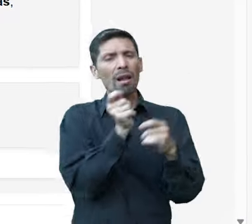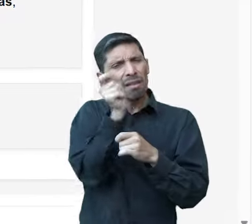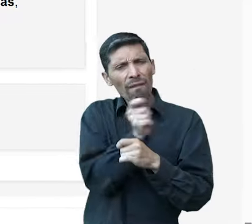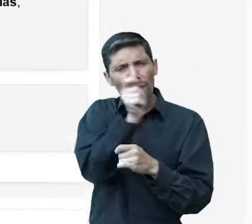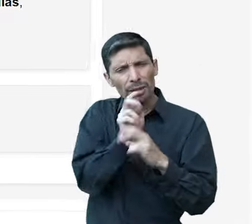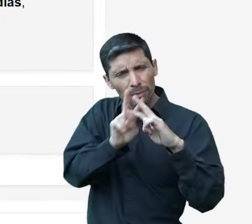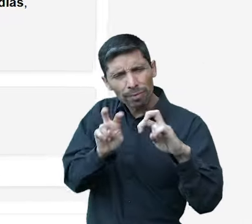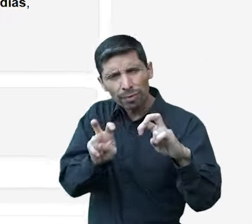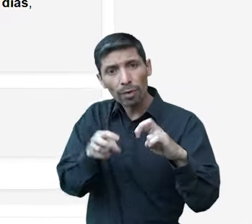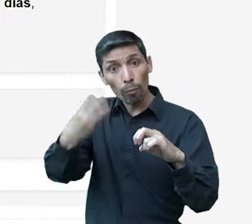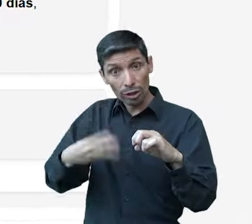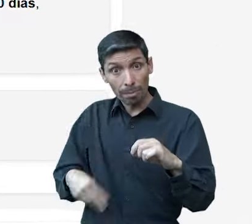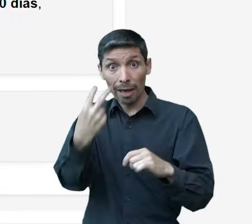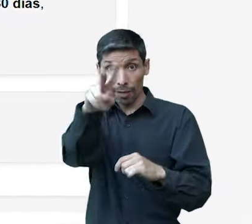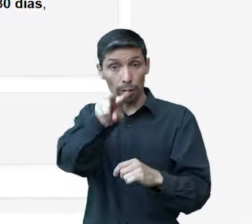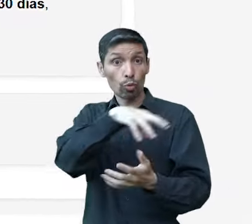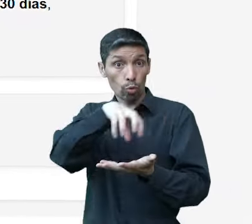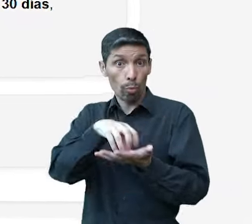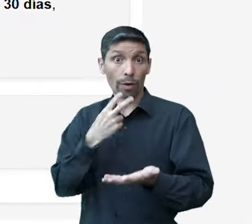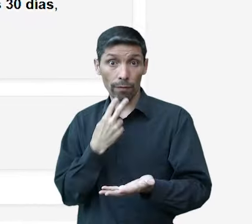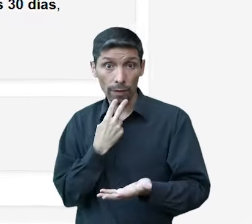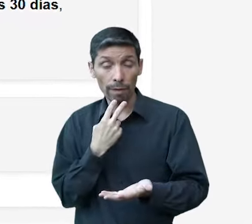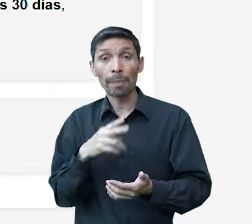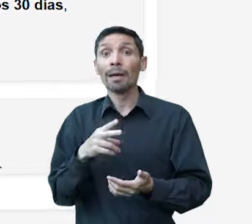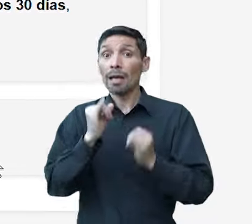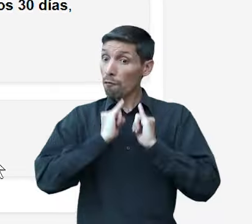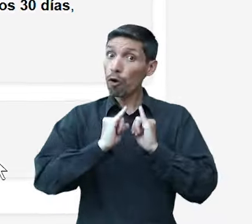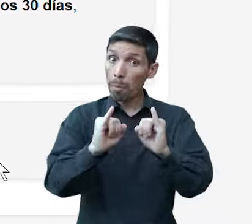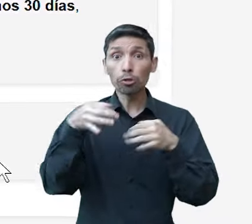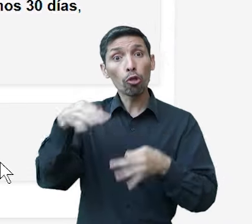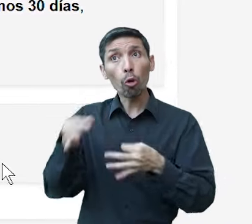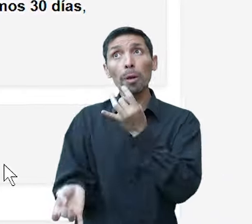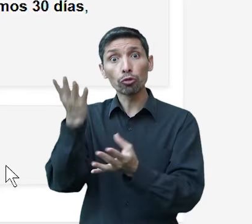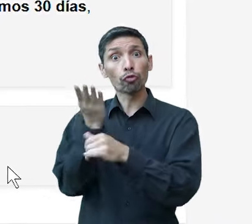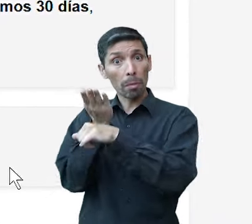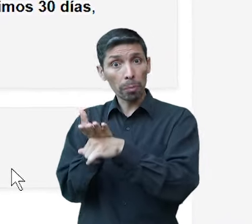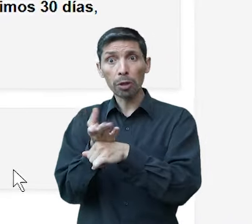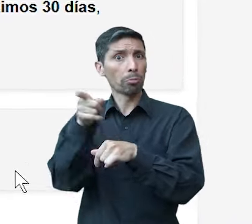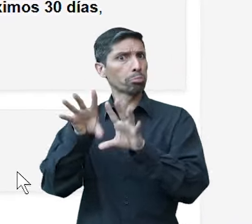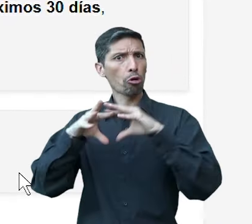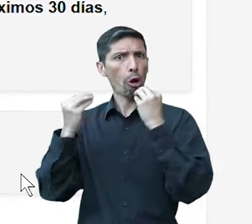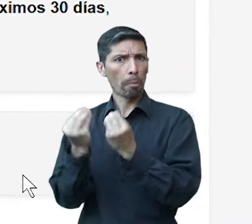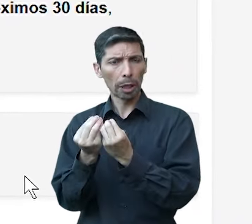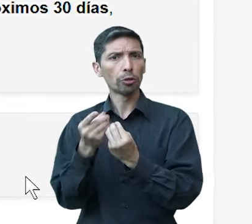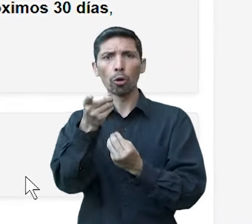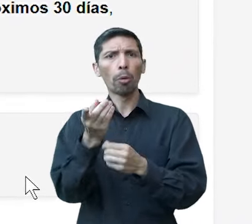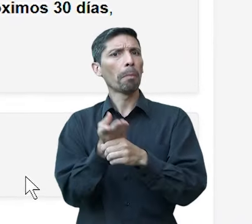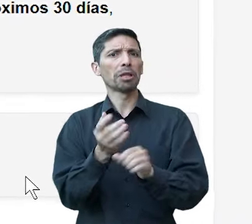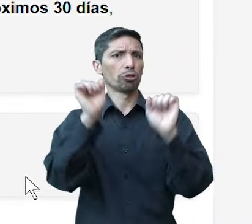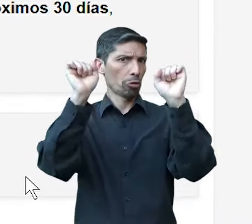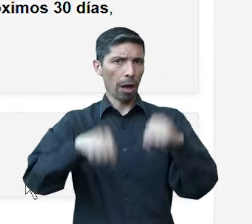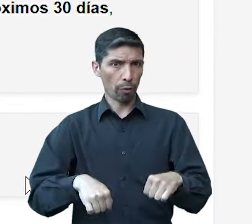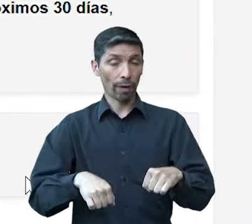la cual será revisada por la municipalidad de tu comuna de residencia. Si la información y la documentación solicitada se encuentra completa,